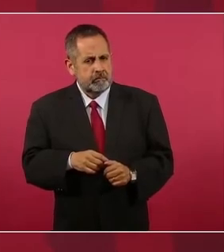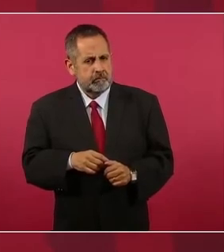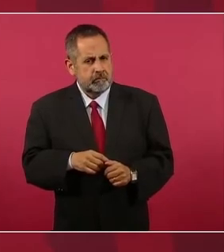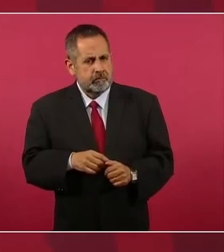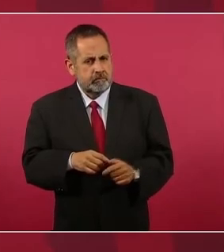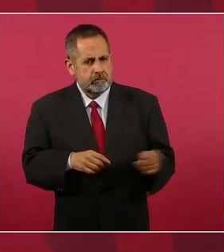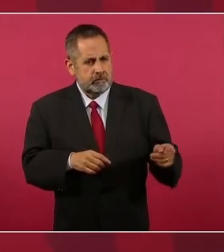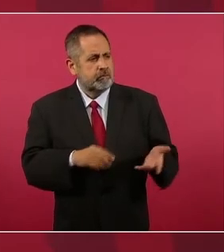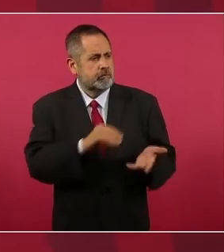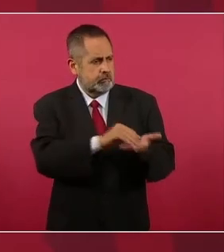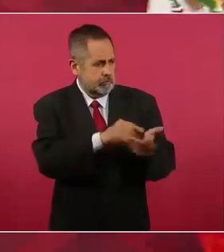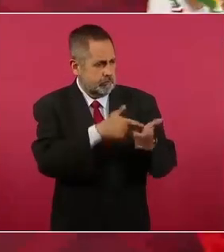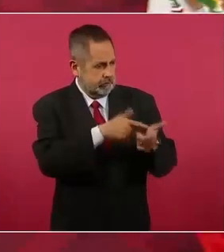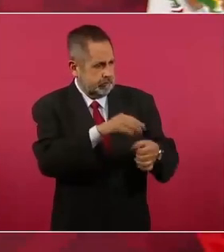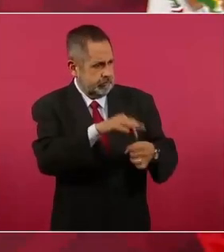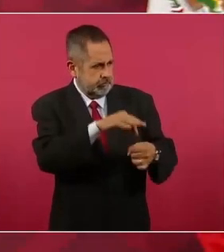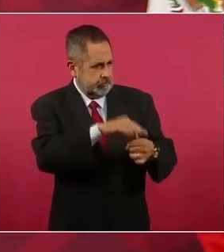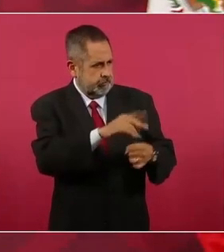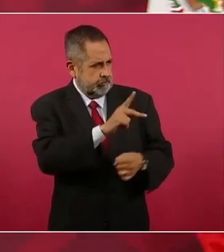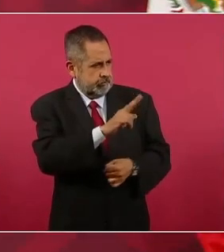sigue votando por el PRI.